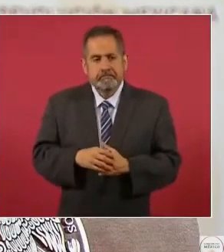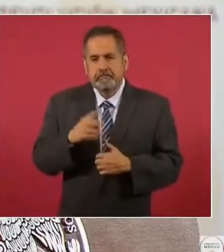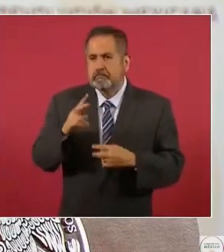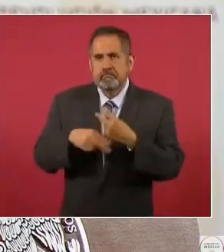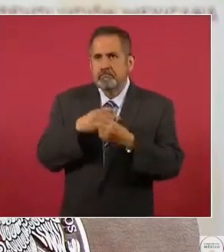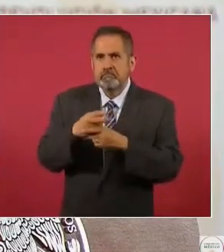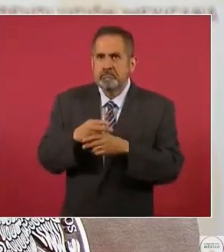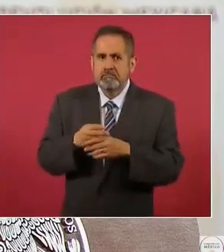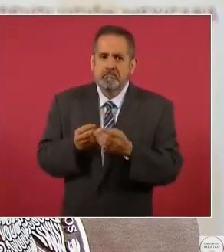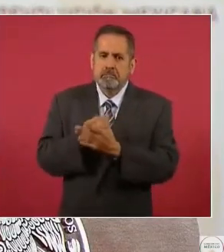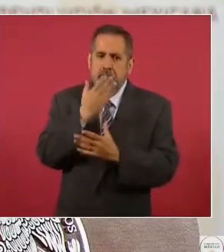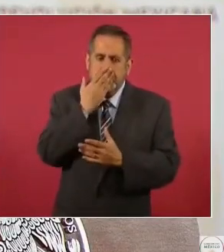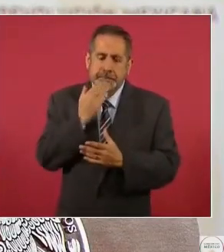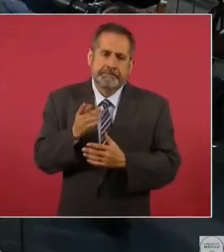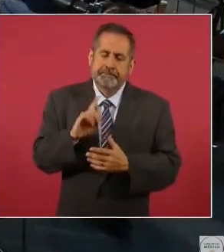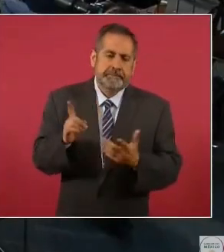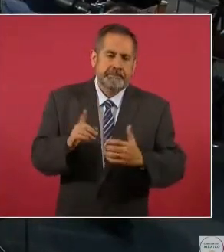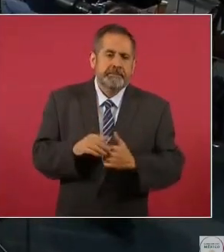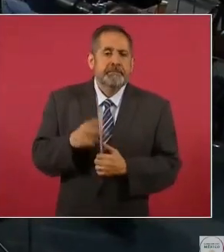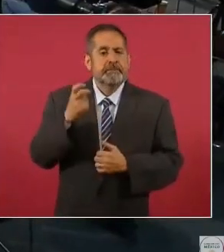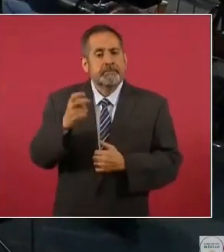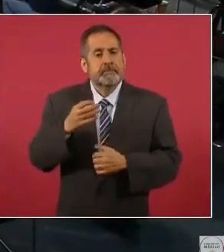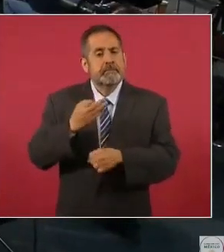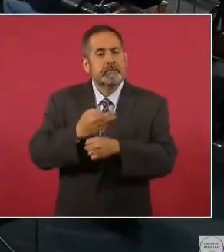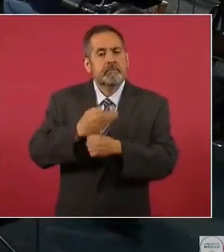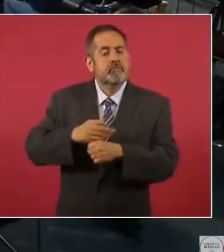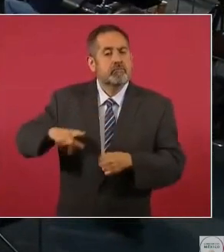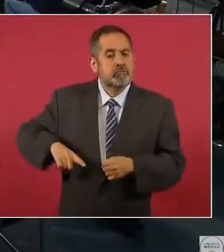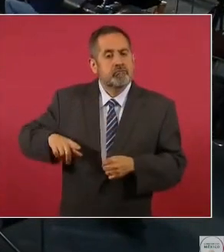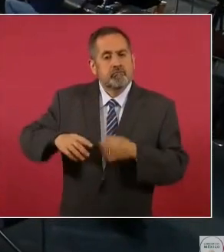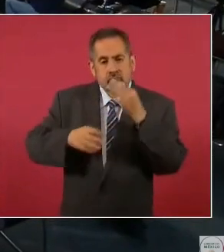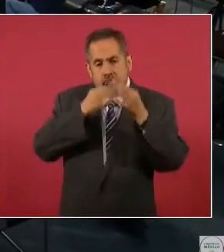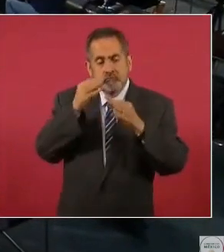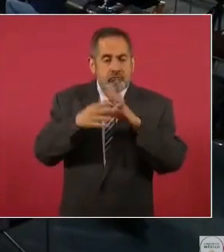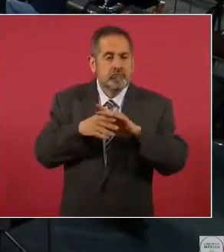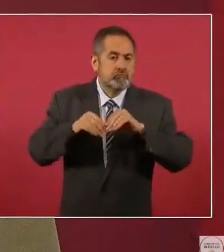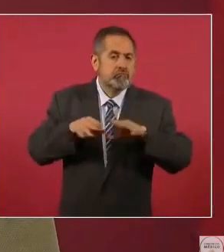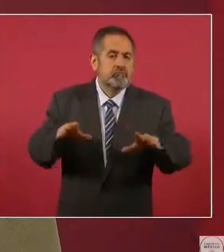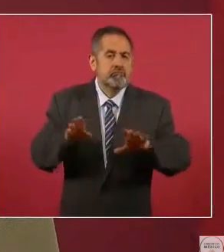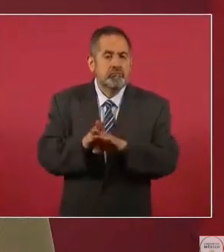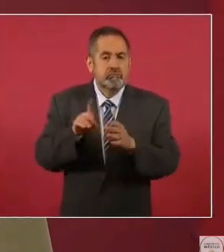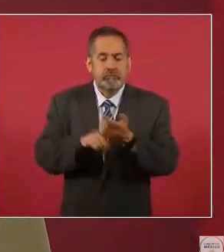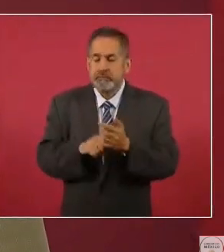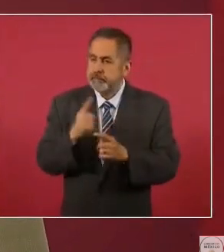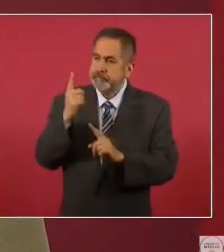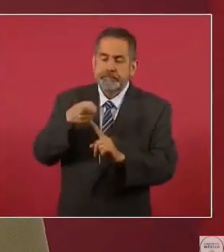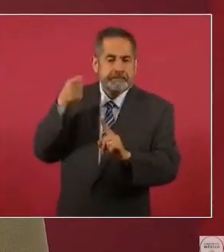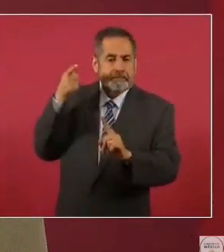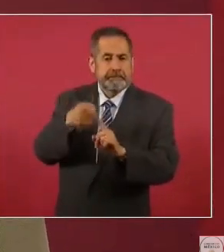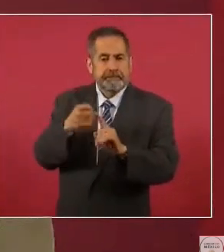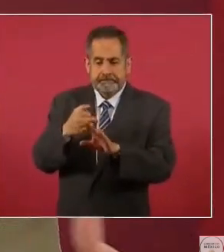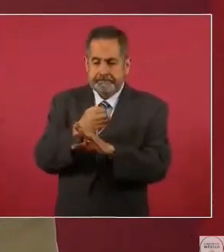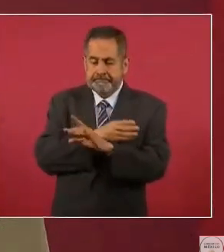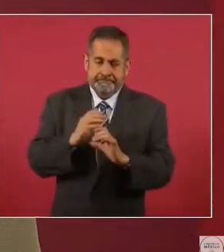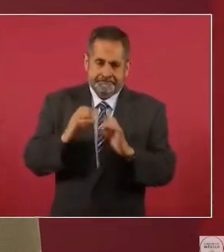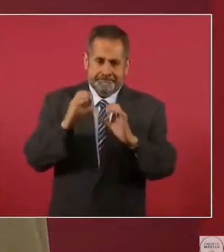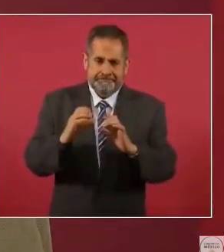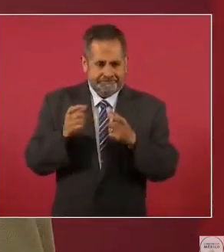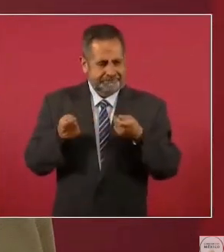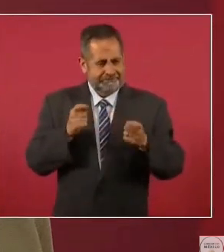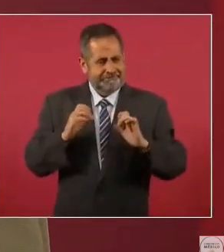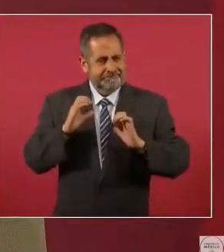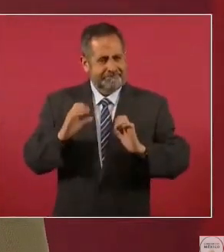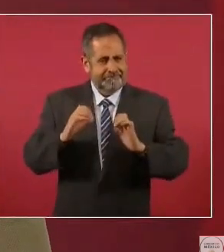de manera adecuada. Entonces, por eso en este gobierno, para el cambio principal, para la prevención y el control